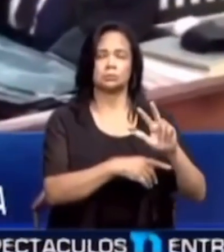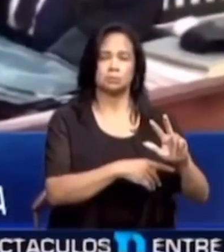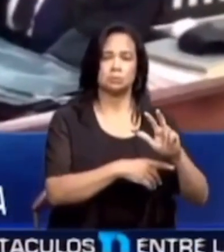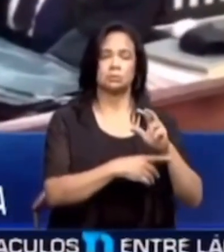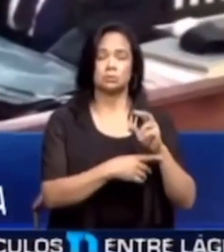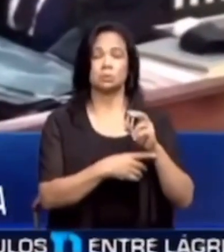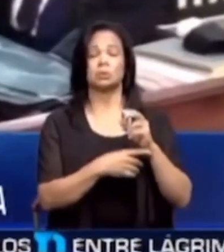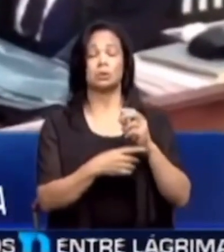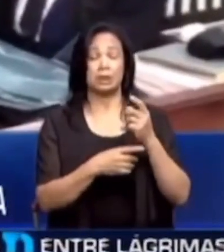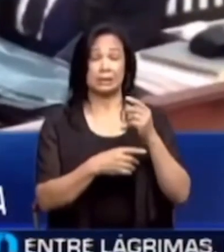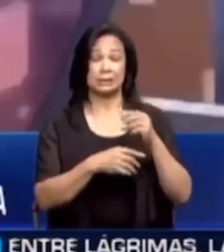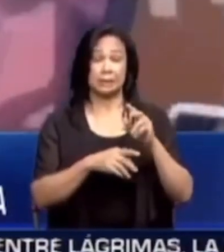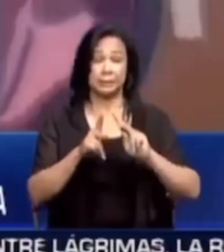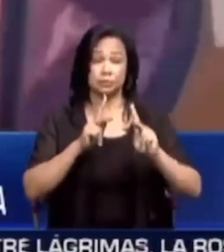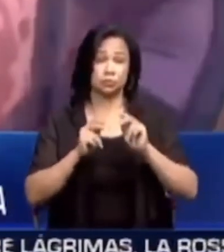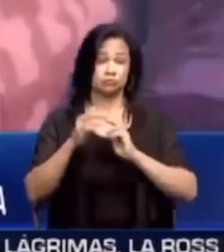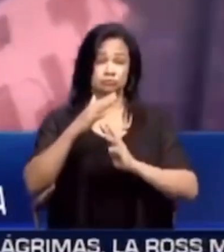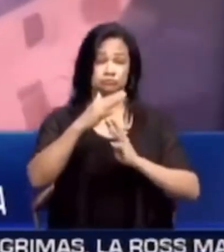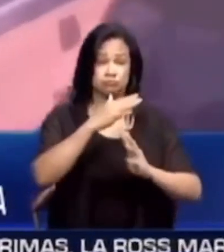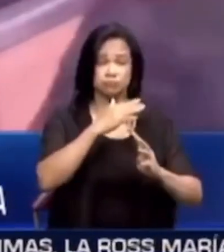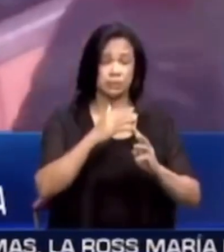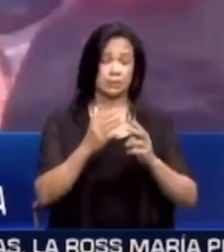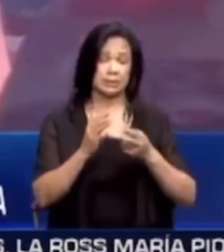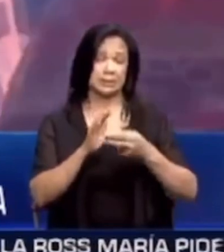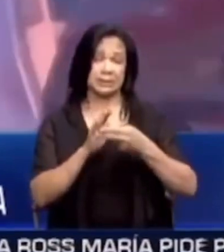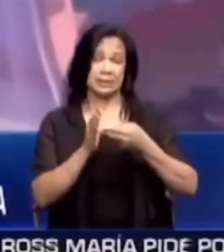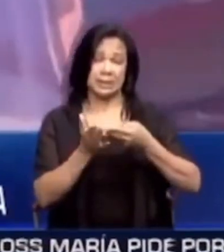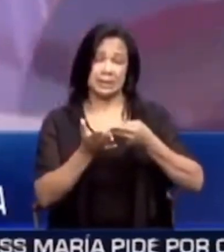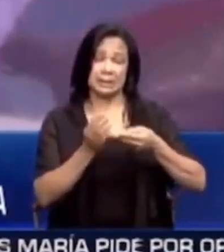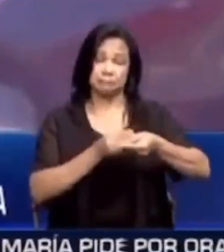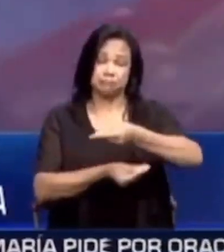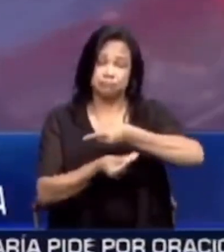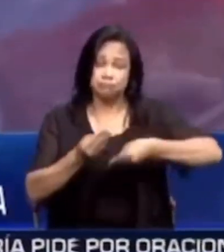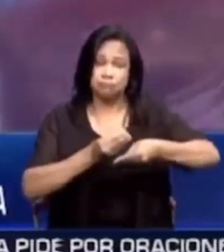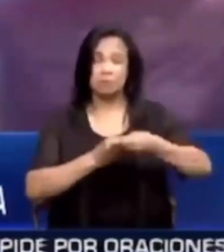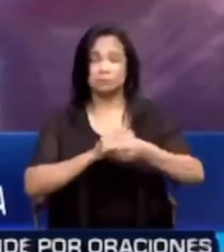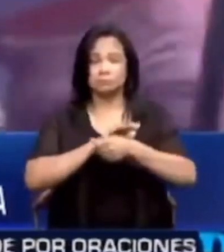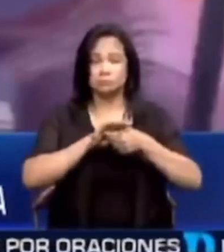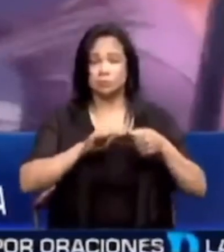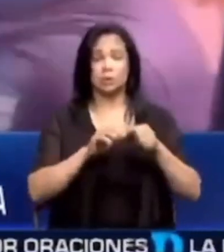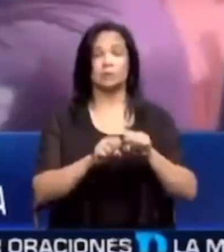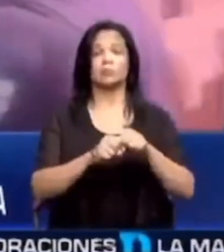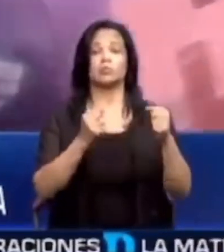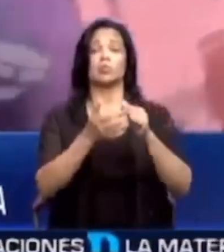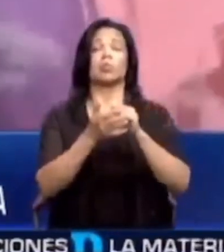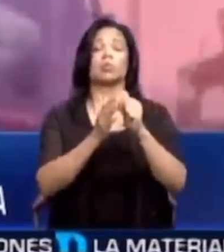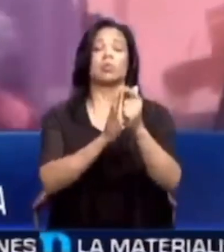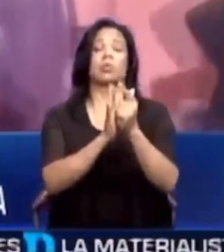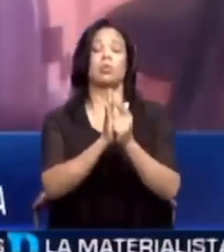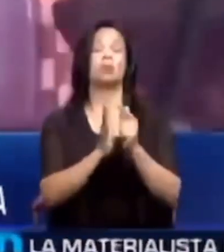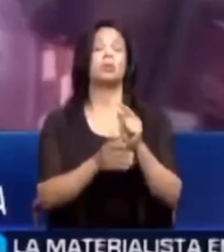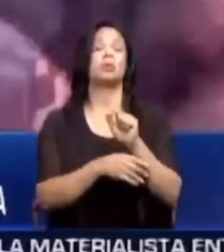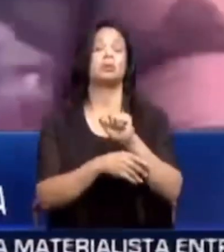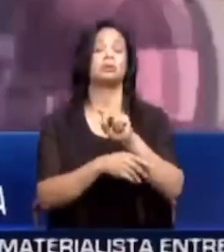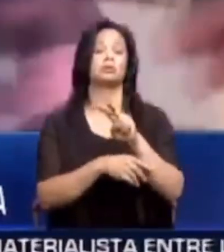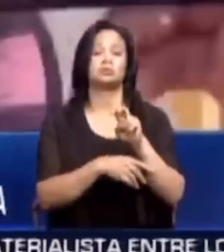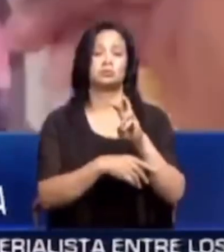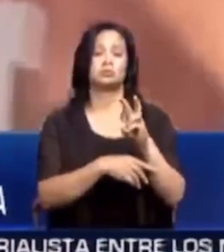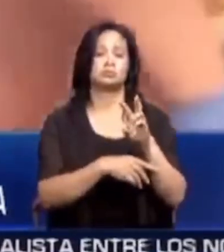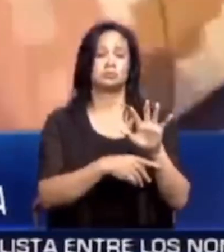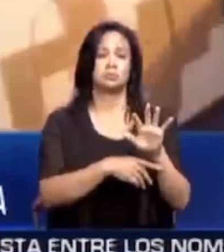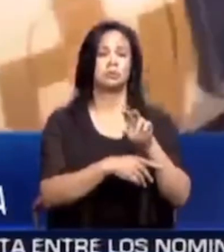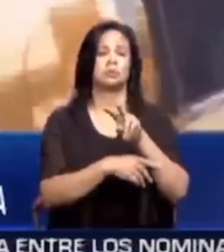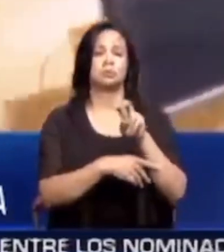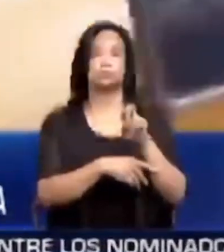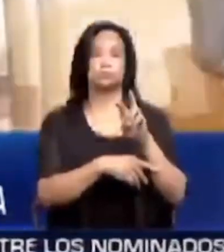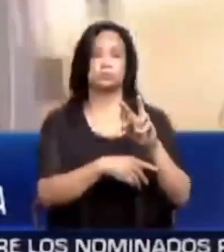ilícito de migrantes y trata de persona así como también la violación a los artículos 265 y